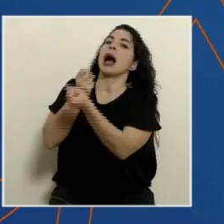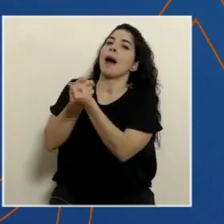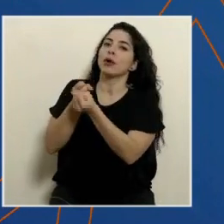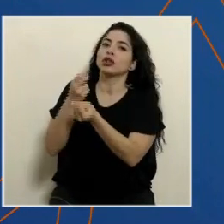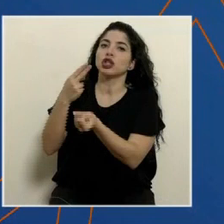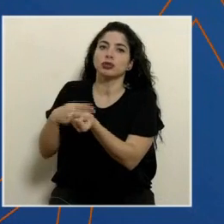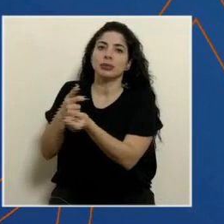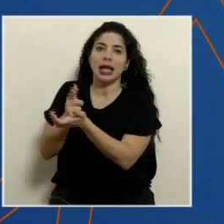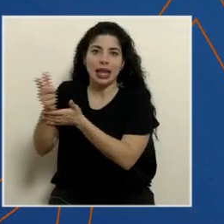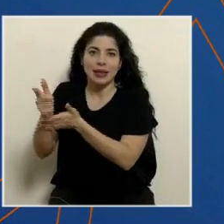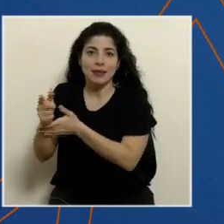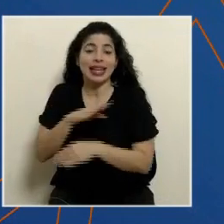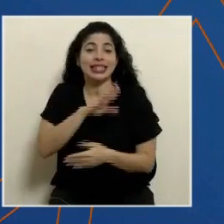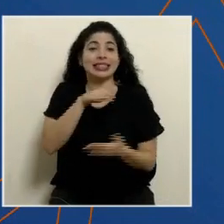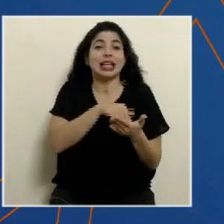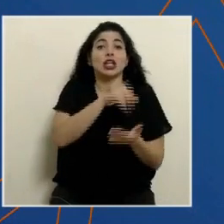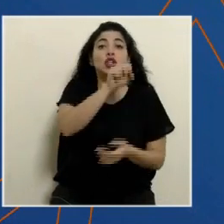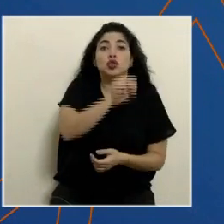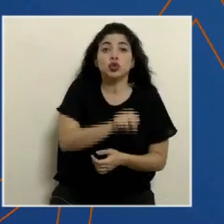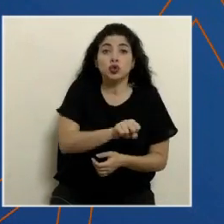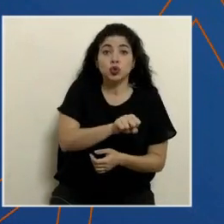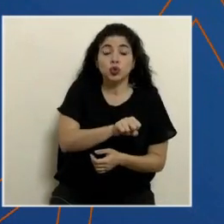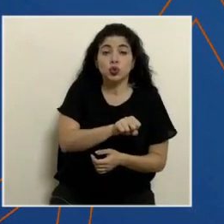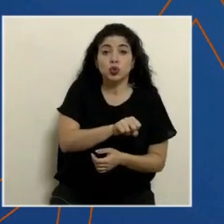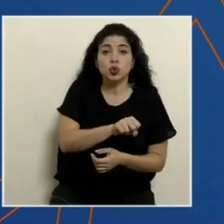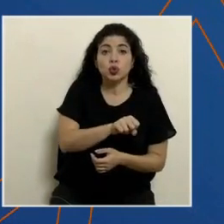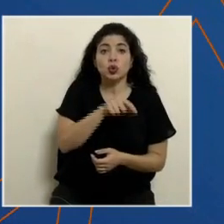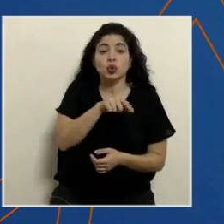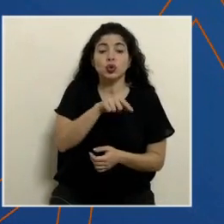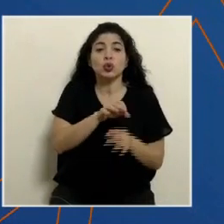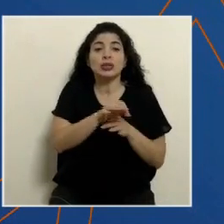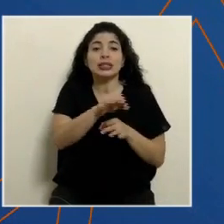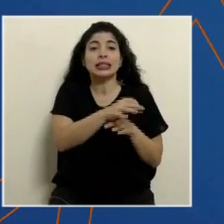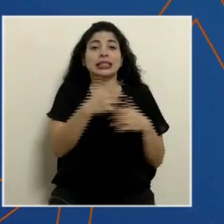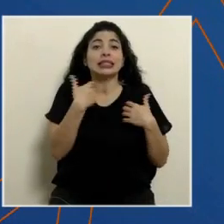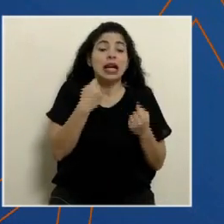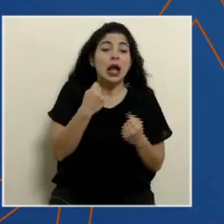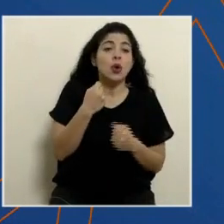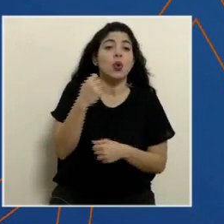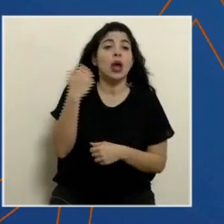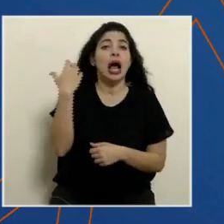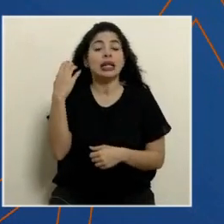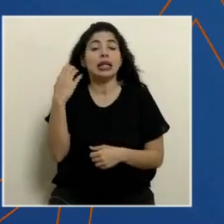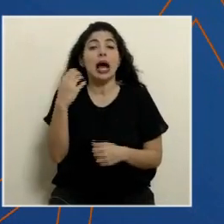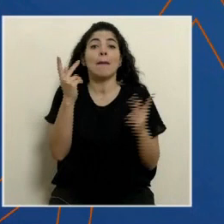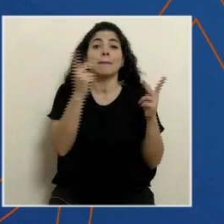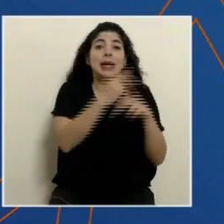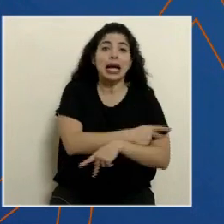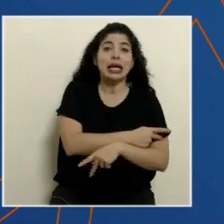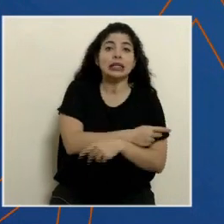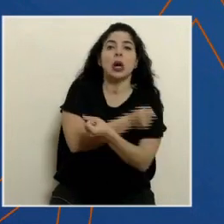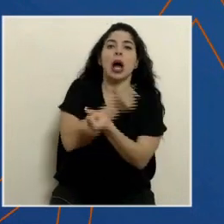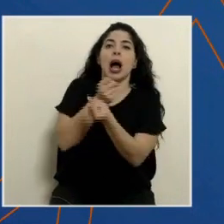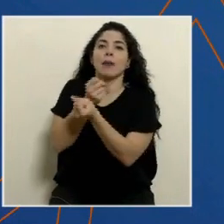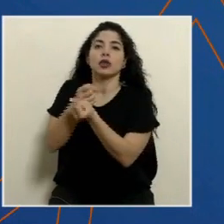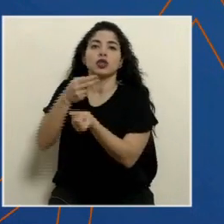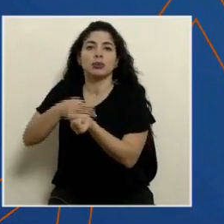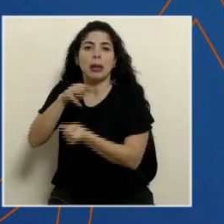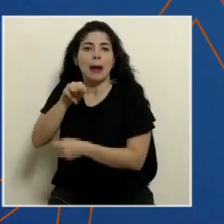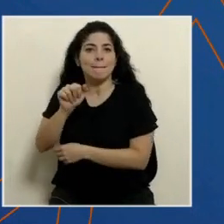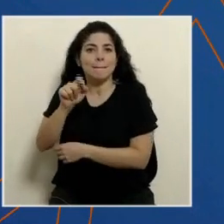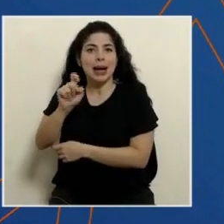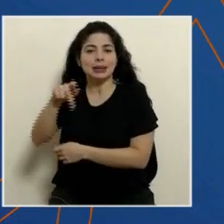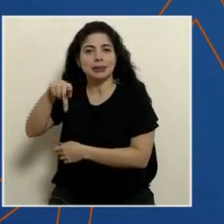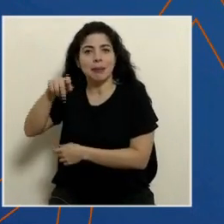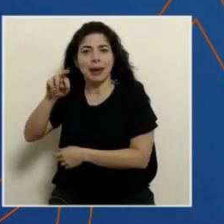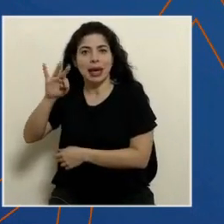de Liberia. En la Central Sur, las áreas de salud de Cartago y Paraíso estarán apoyando el Hospital Max Peralta.